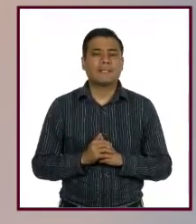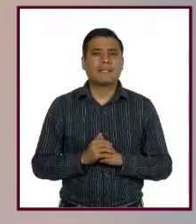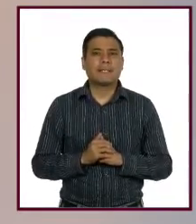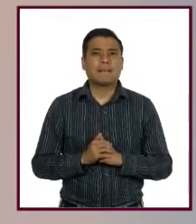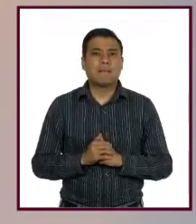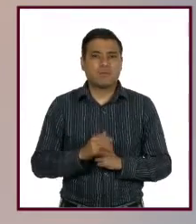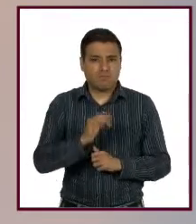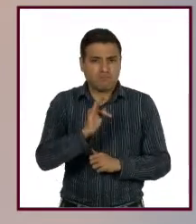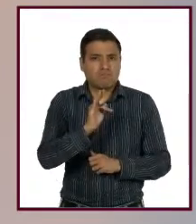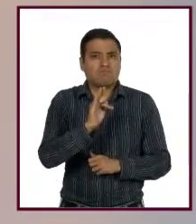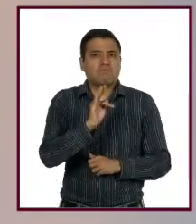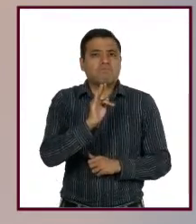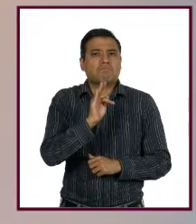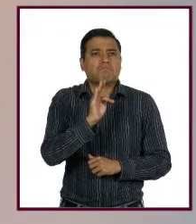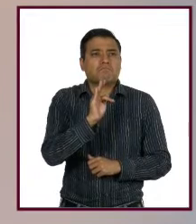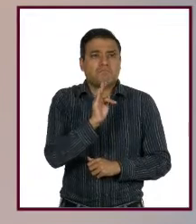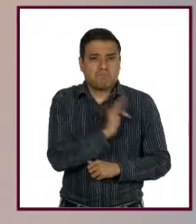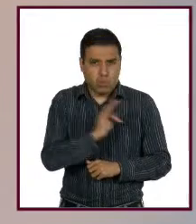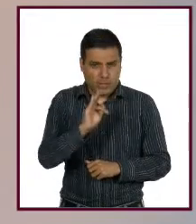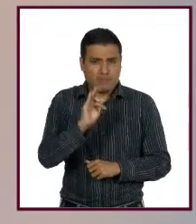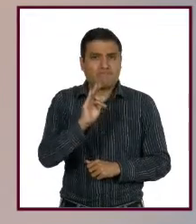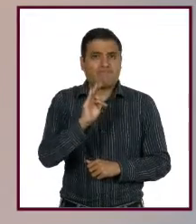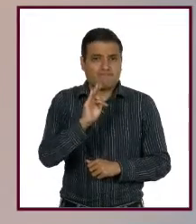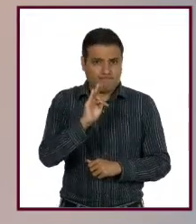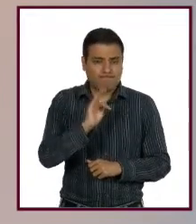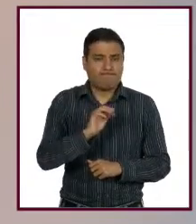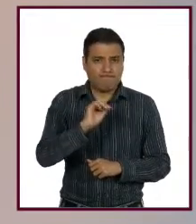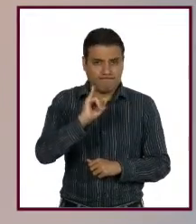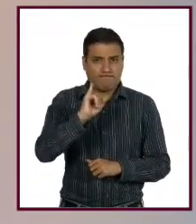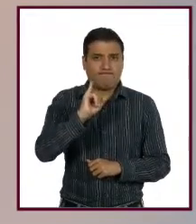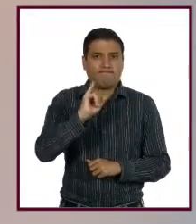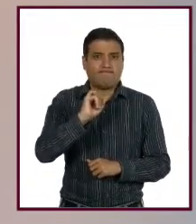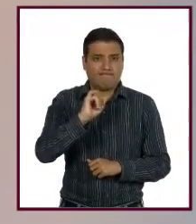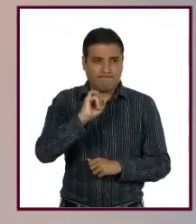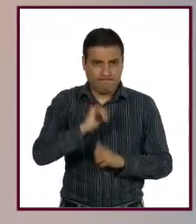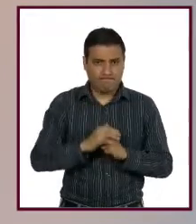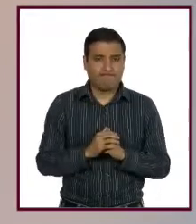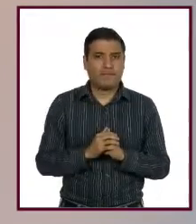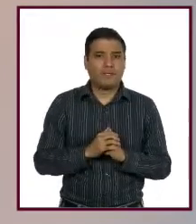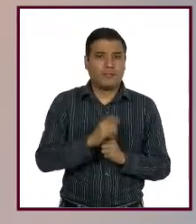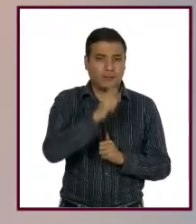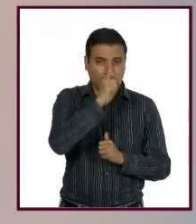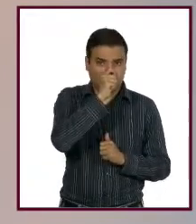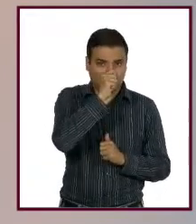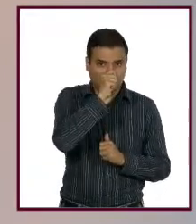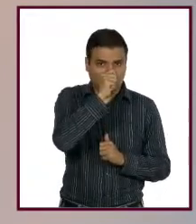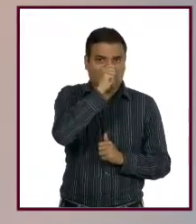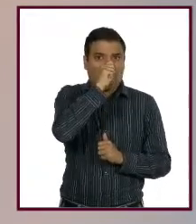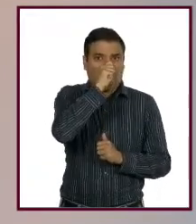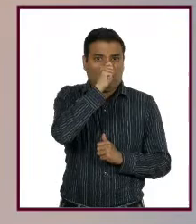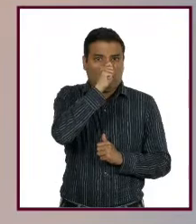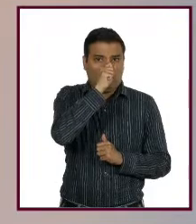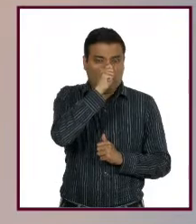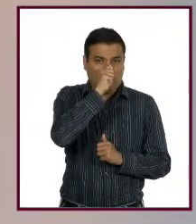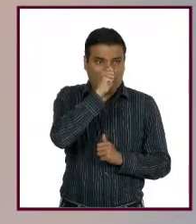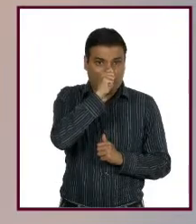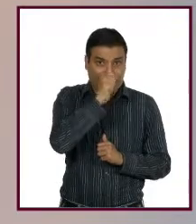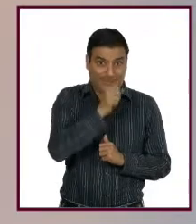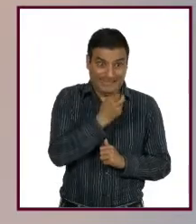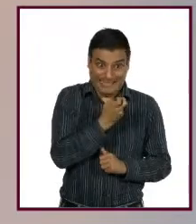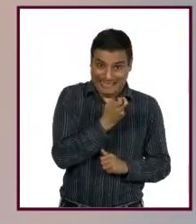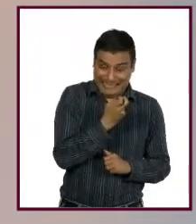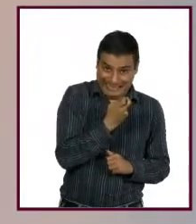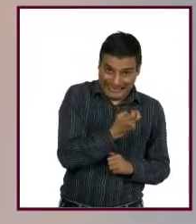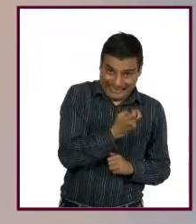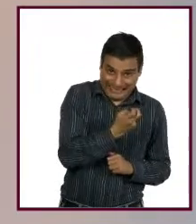puedes usarse. De hecho, algunas de las características que tienen estos inhalables y por las cuales se